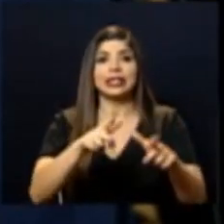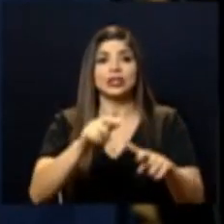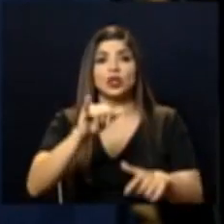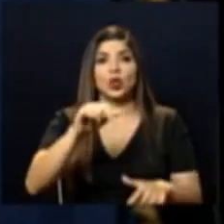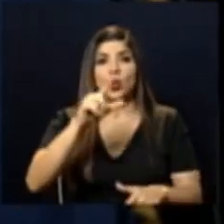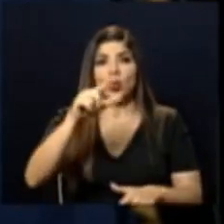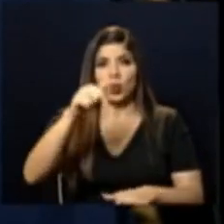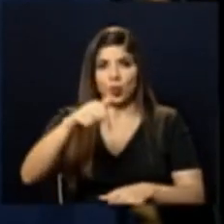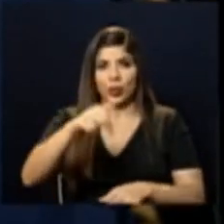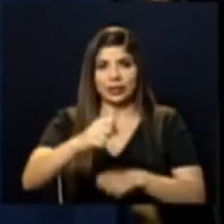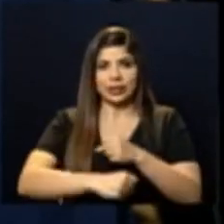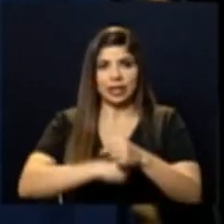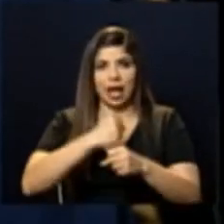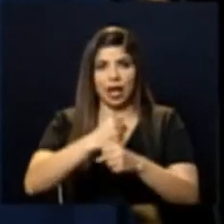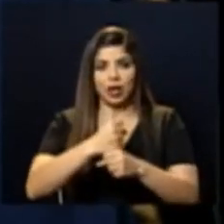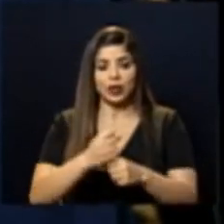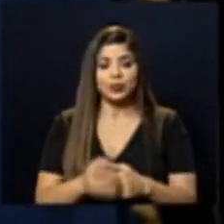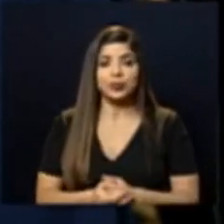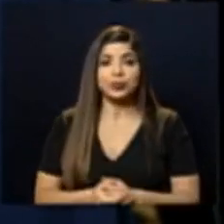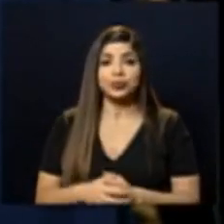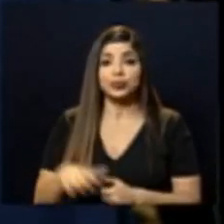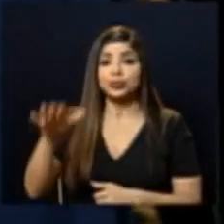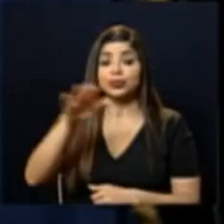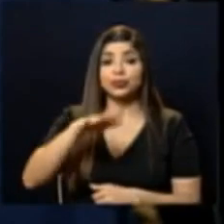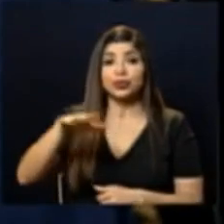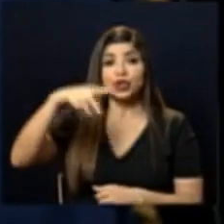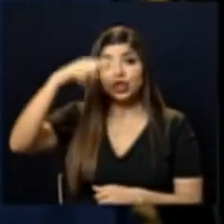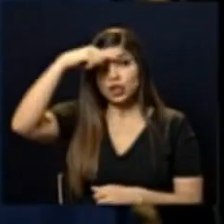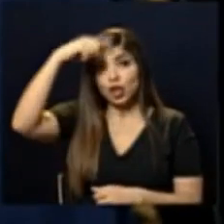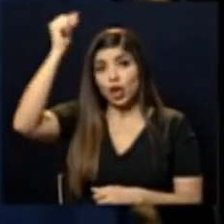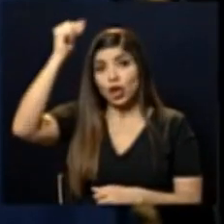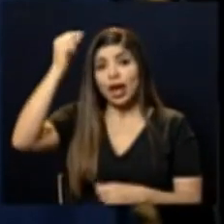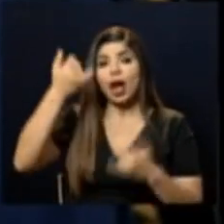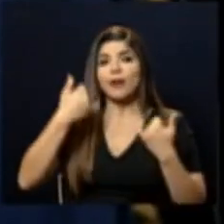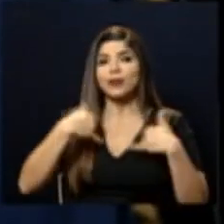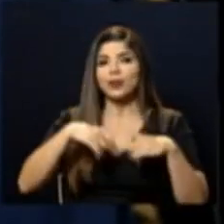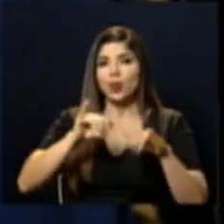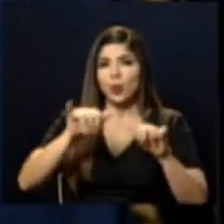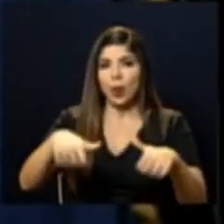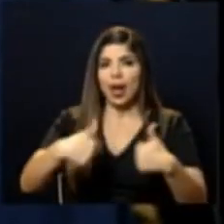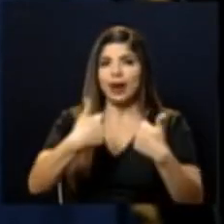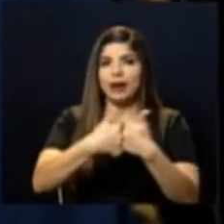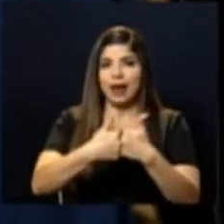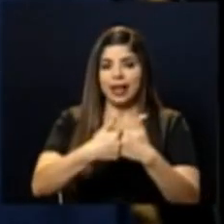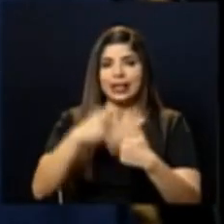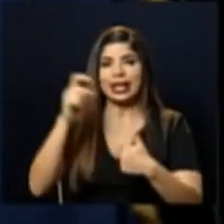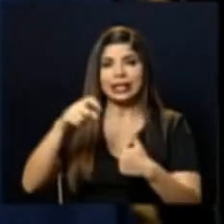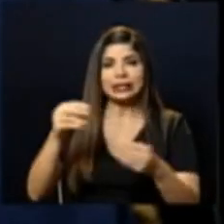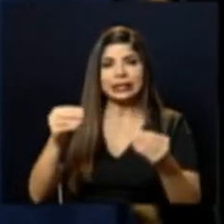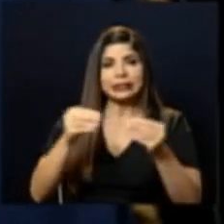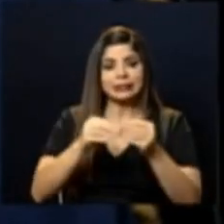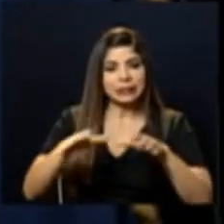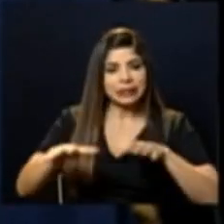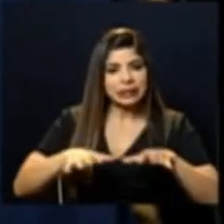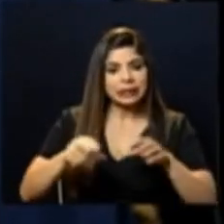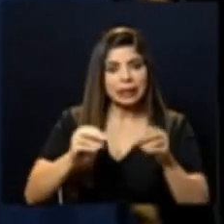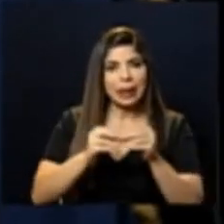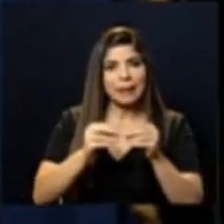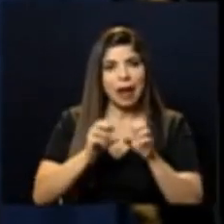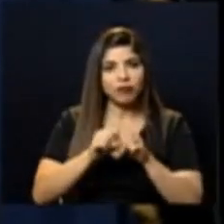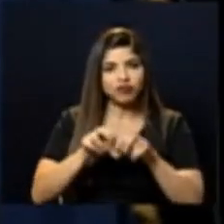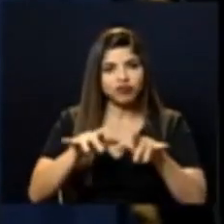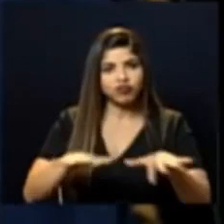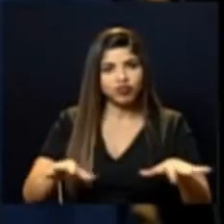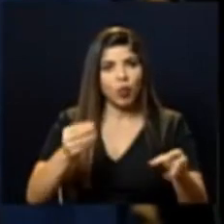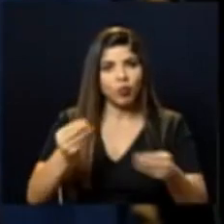año. En la región Chorotega persiste el reto de alcanzar un mayor dinamismo y encadenamiento de